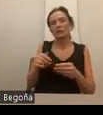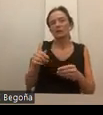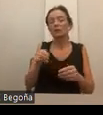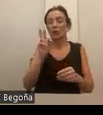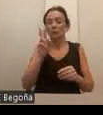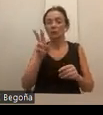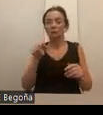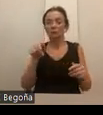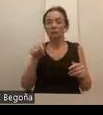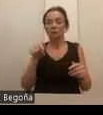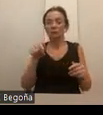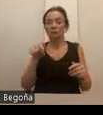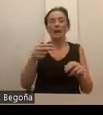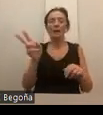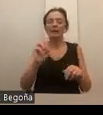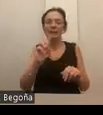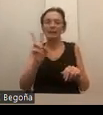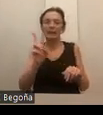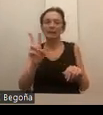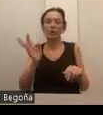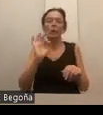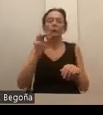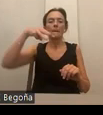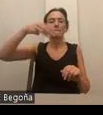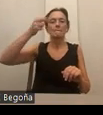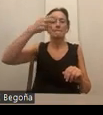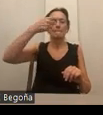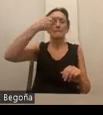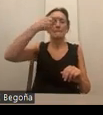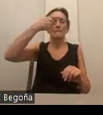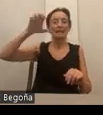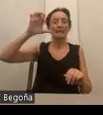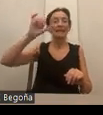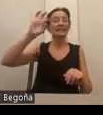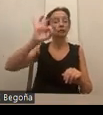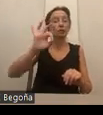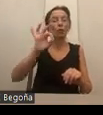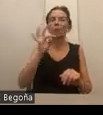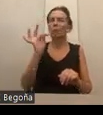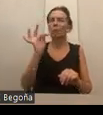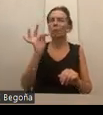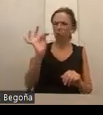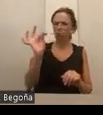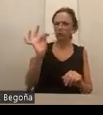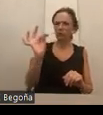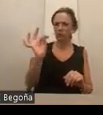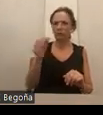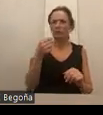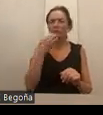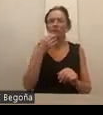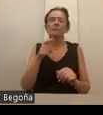a nivel de vitaminas, por ejemplo, o el magnesio, por ejemplo, a determinada dosis puede ir muy bien, sobre todo para relajar